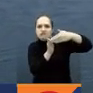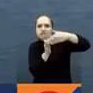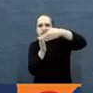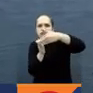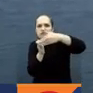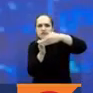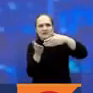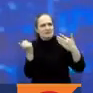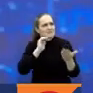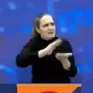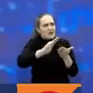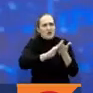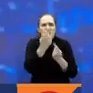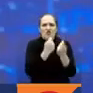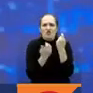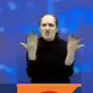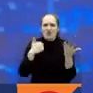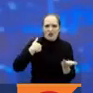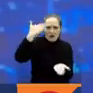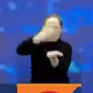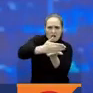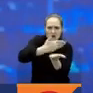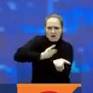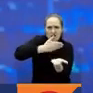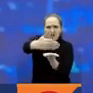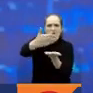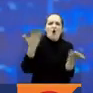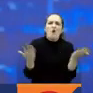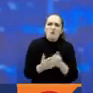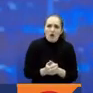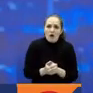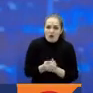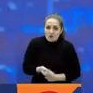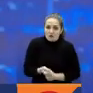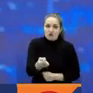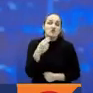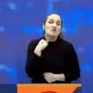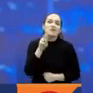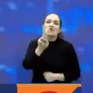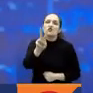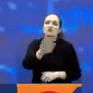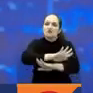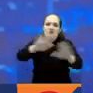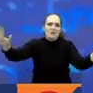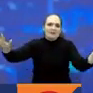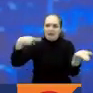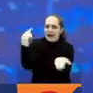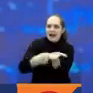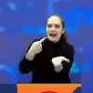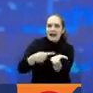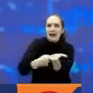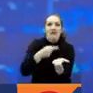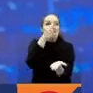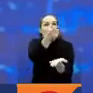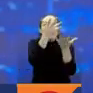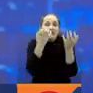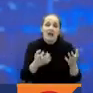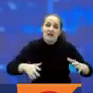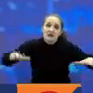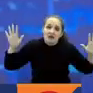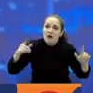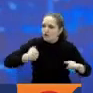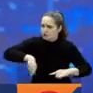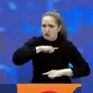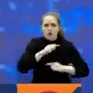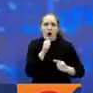licencias de pesca. A partir del 2 de noviembre se acabó. Dialogaremos si los británicos quieren, pero no hay razón para que no tengamos